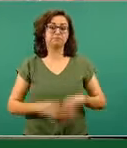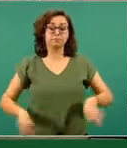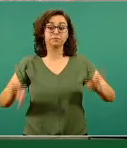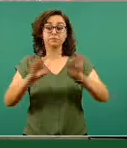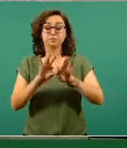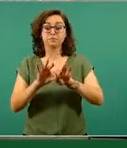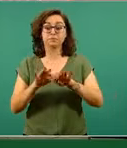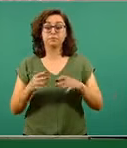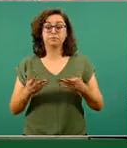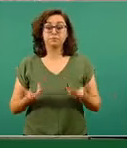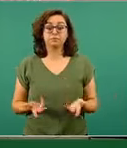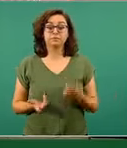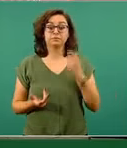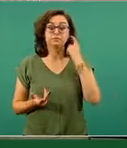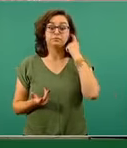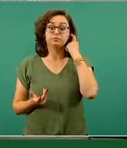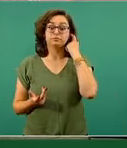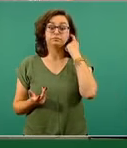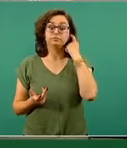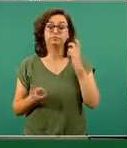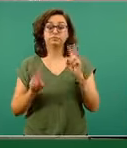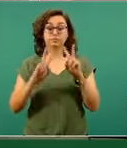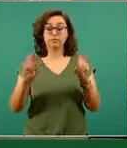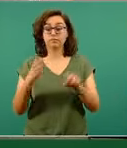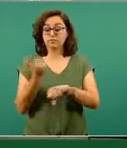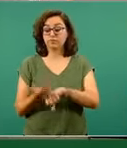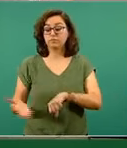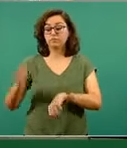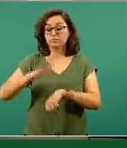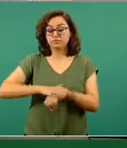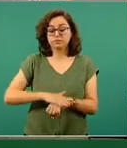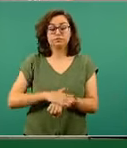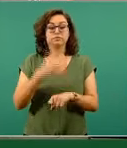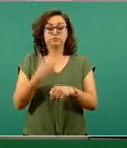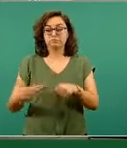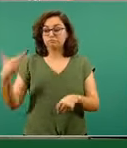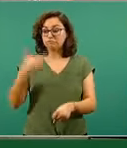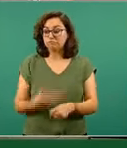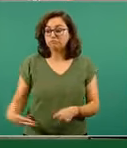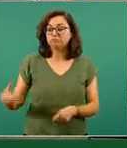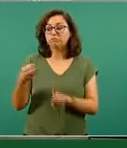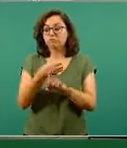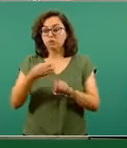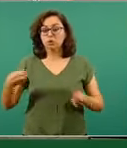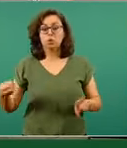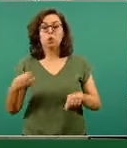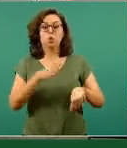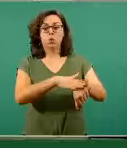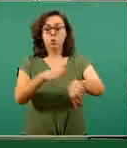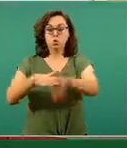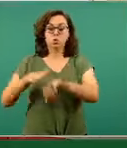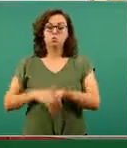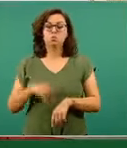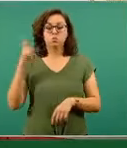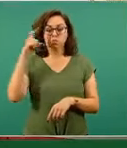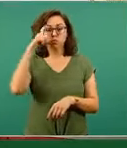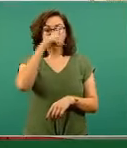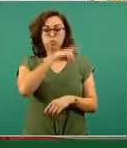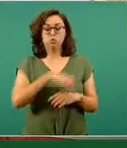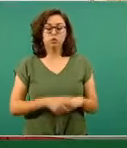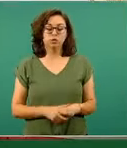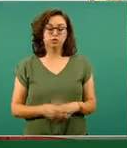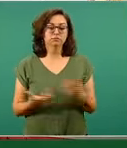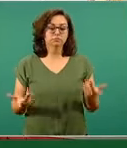reto no solo administrativo, sino incluso un reto de organización y de capacidad de convocatoria. Felicitamos